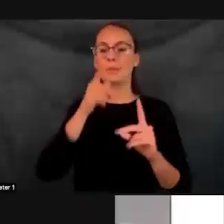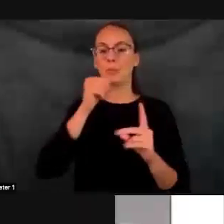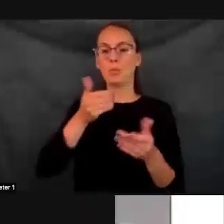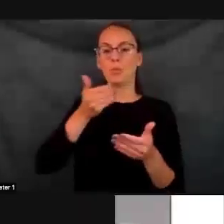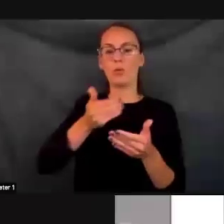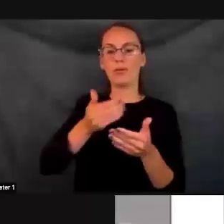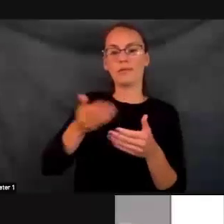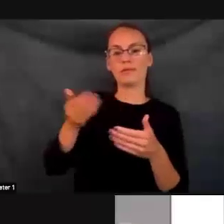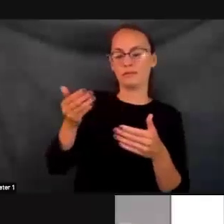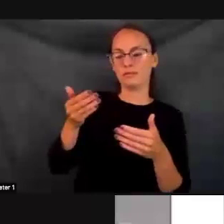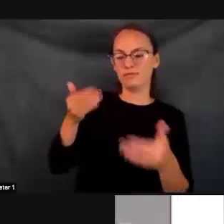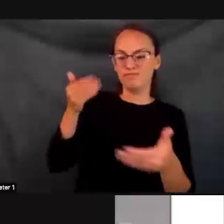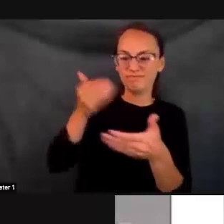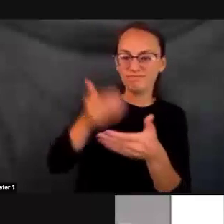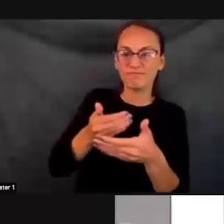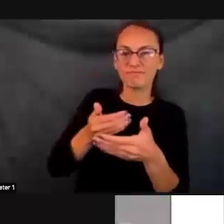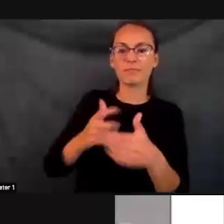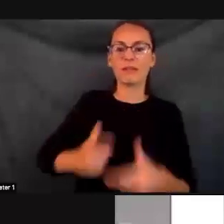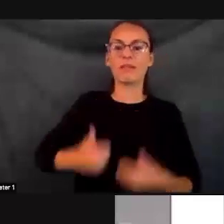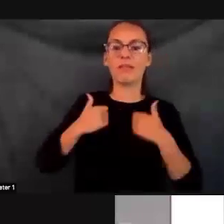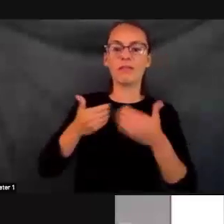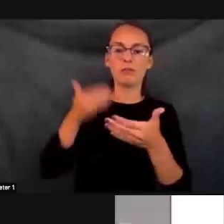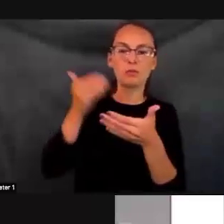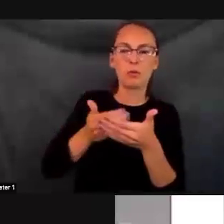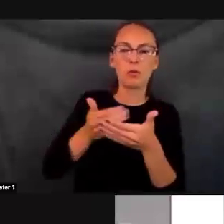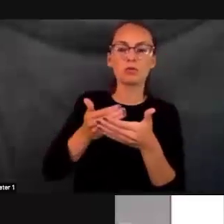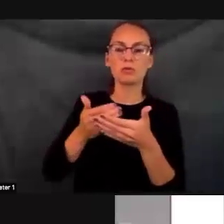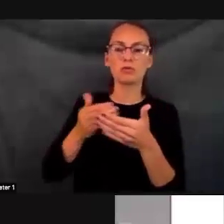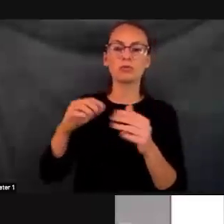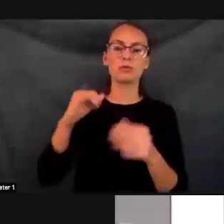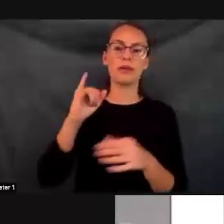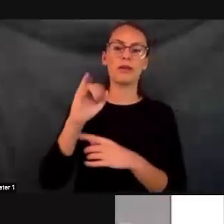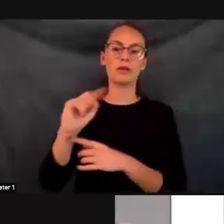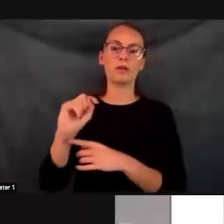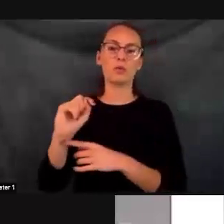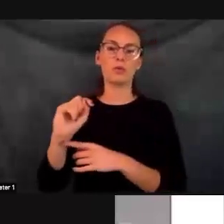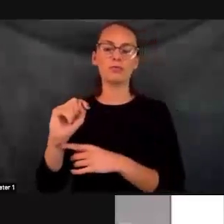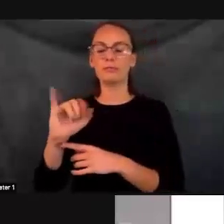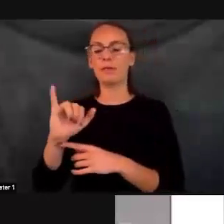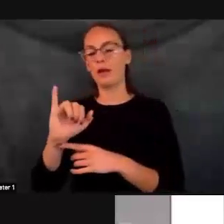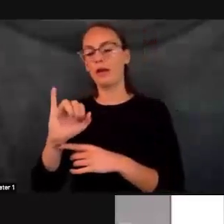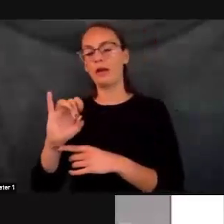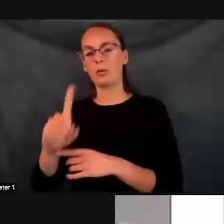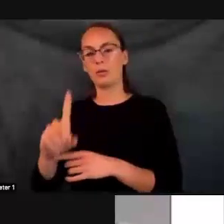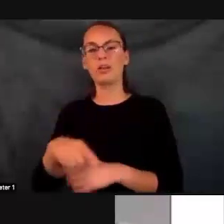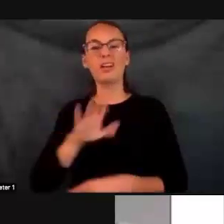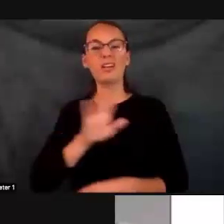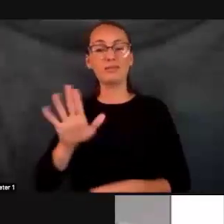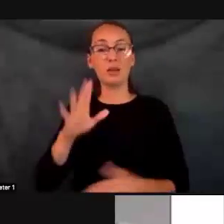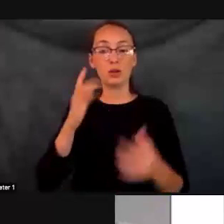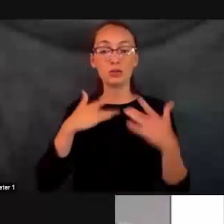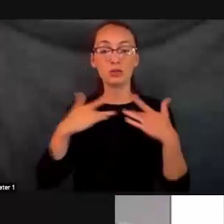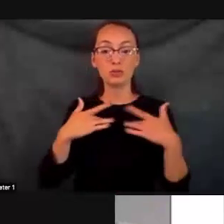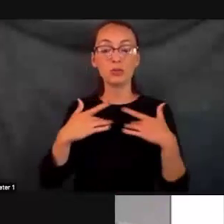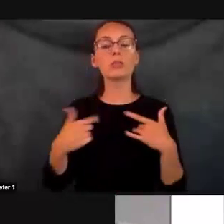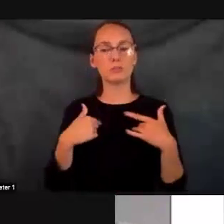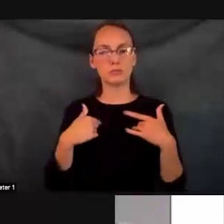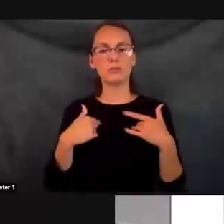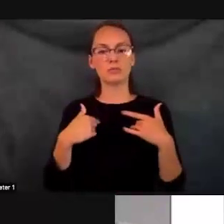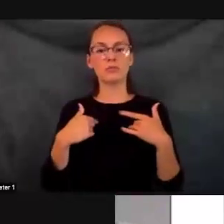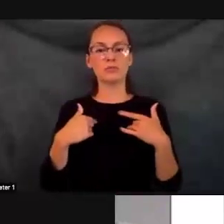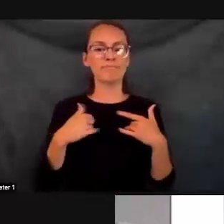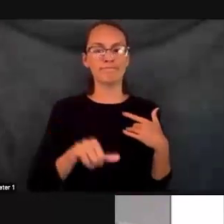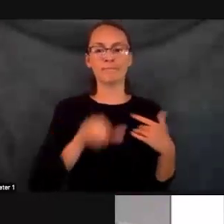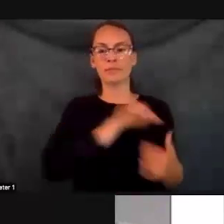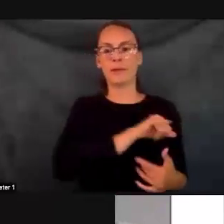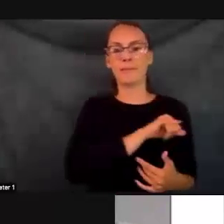más cerca al viaducto. Tienen el más grande dificultad de hay que proteger su